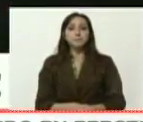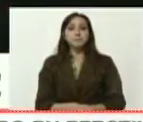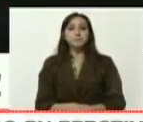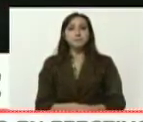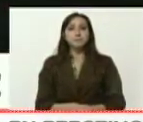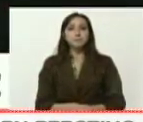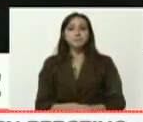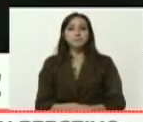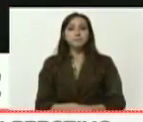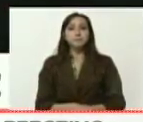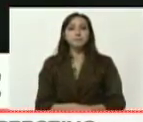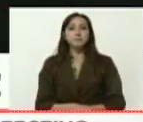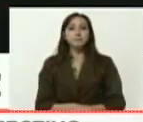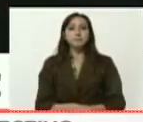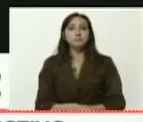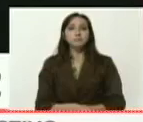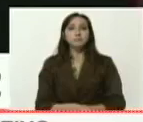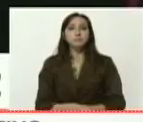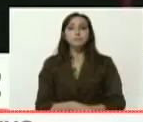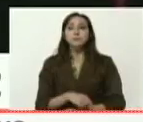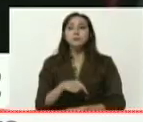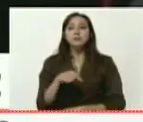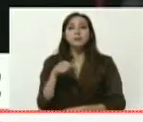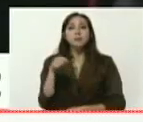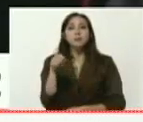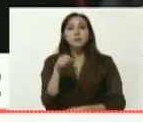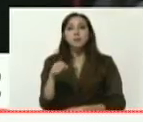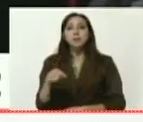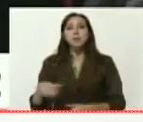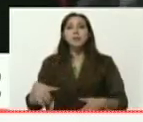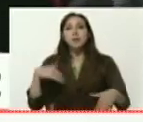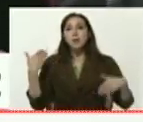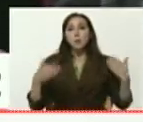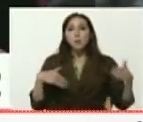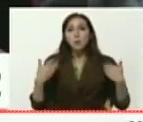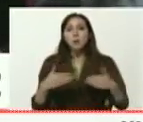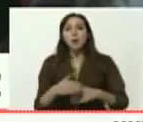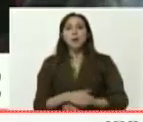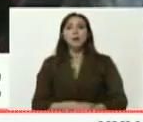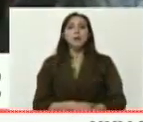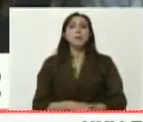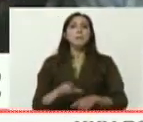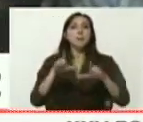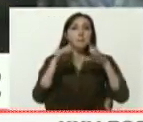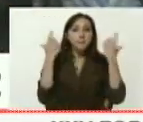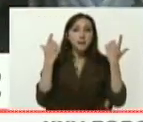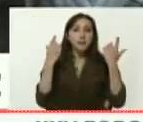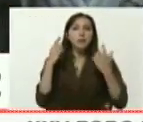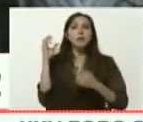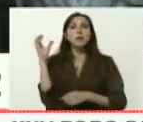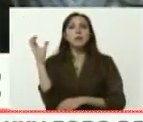Y está además las jornadas de Pantanos de Vargas y Boyacá.